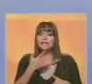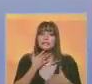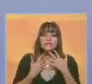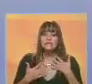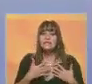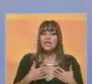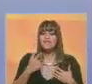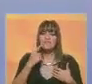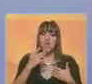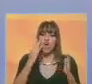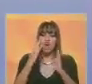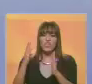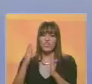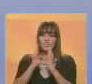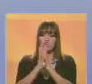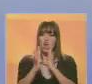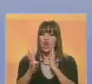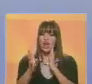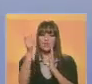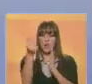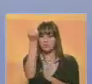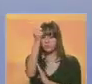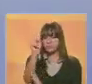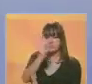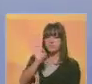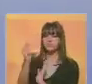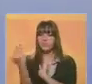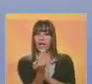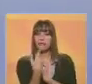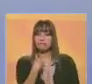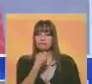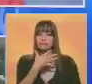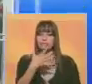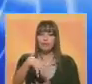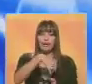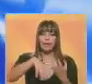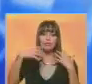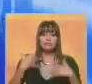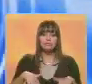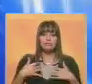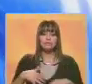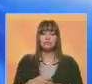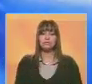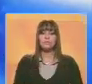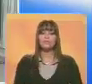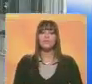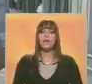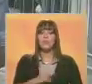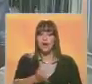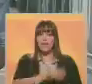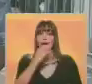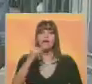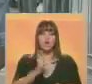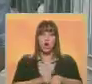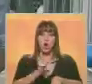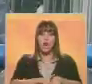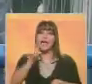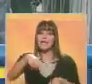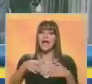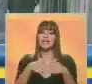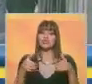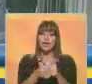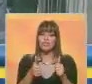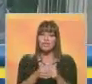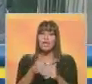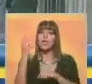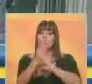enfrentaran por el orden de las colas María Gabriela rondón nos cuenta más Sí buenas tardes esta Ahora nos encontramos desde el estadio José Antonio en suate y